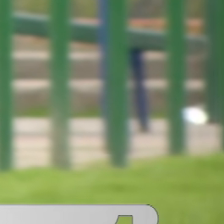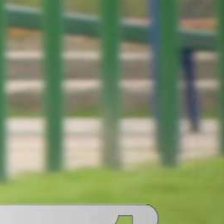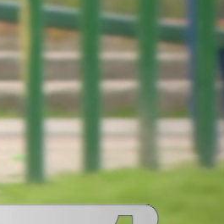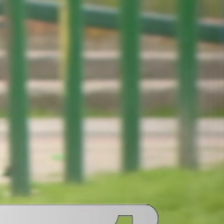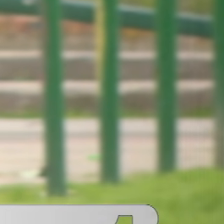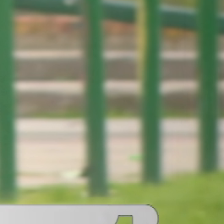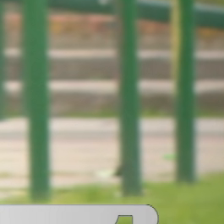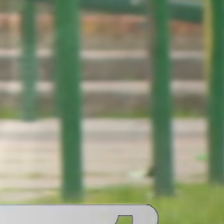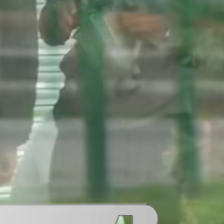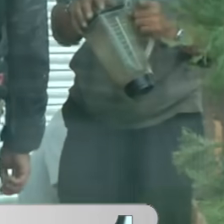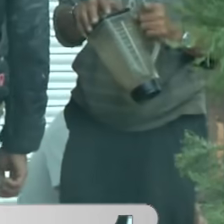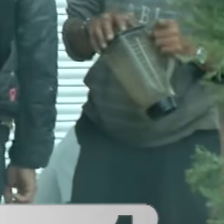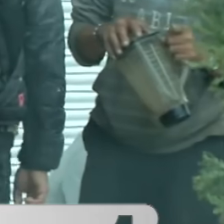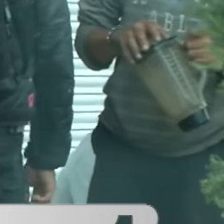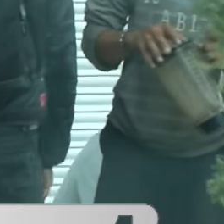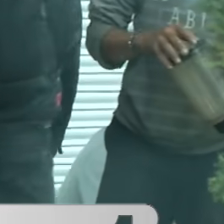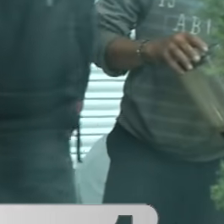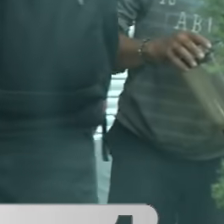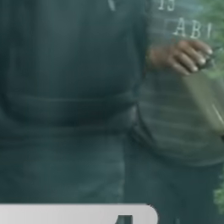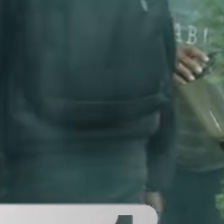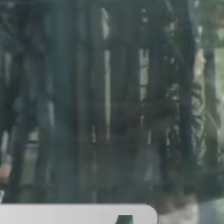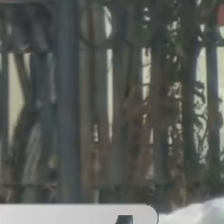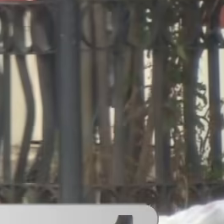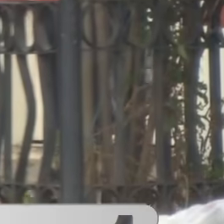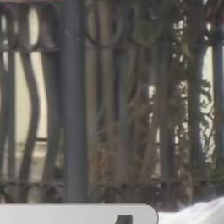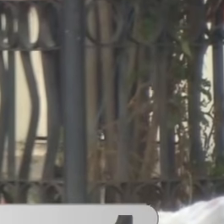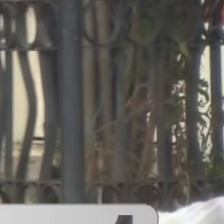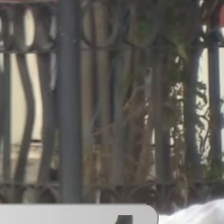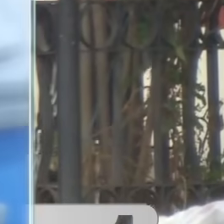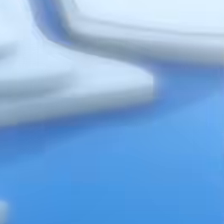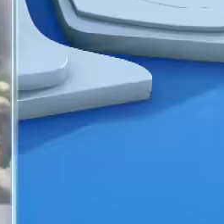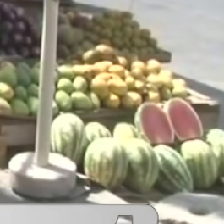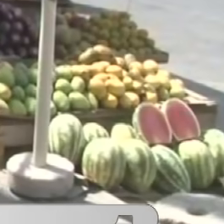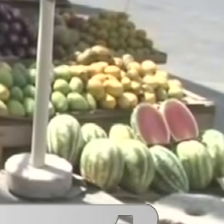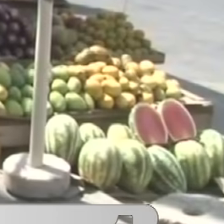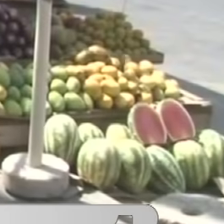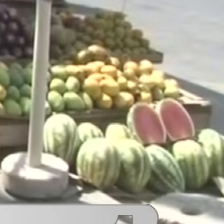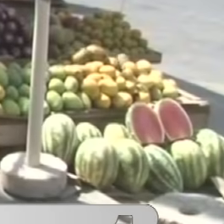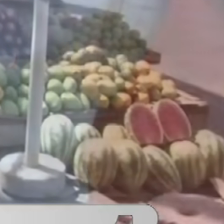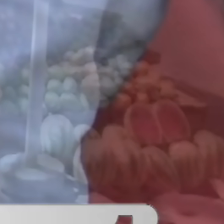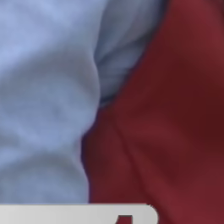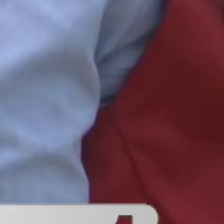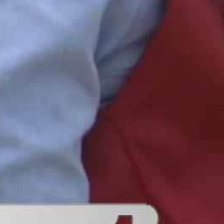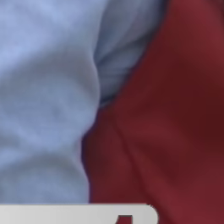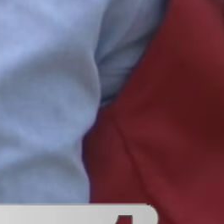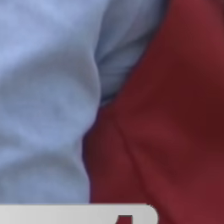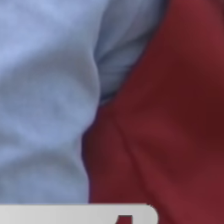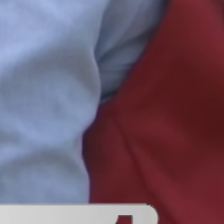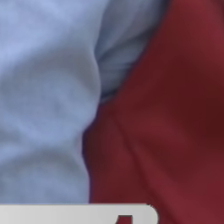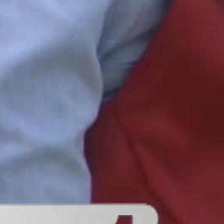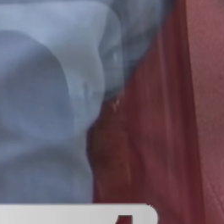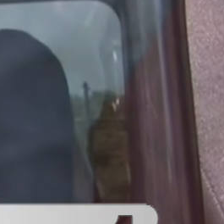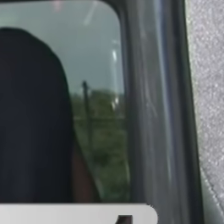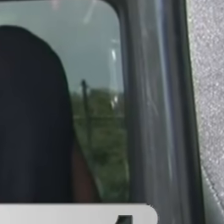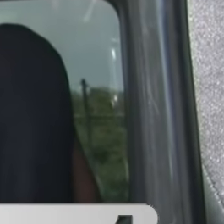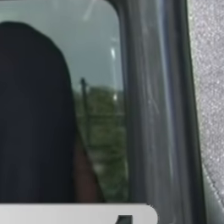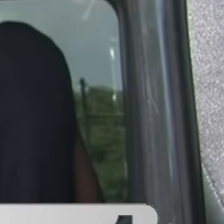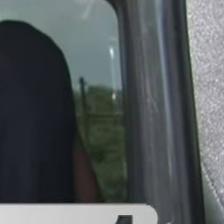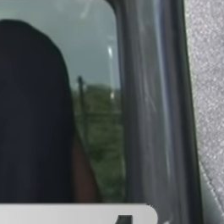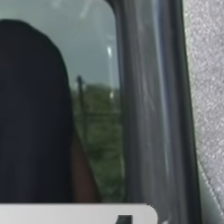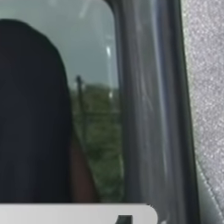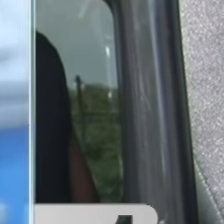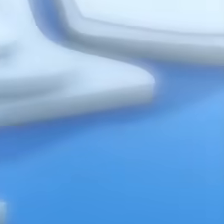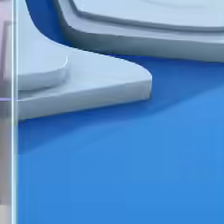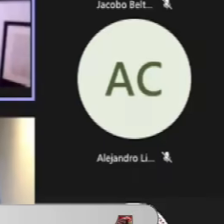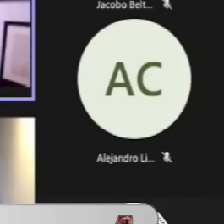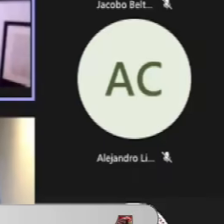millones de migrantes serán vacunados. ¿Cómo será el proceso? Vacunación masiva en el mercado Basurto de